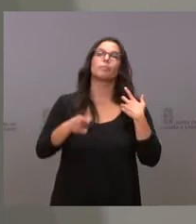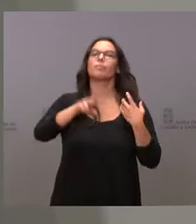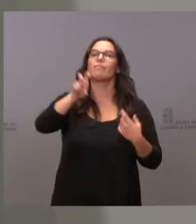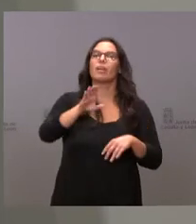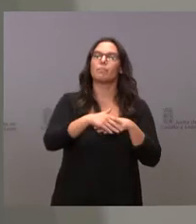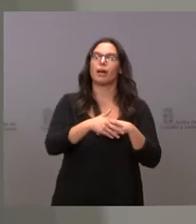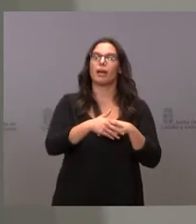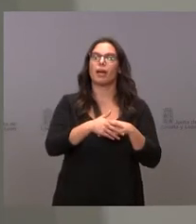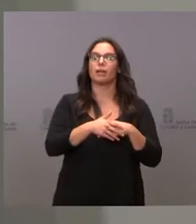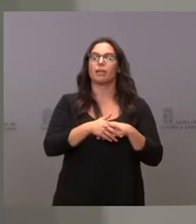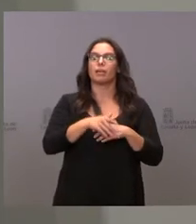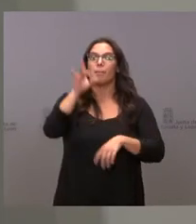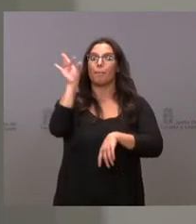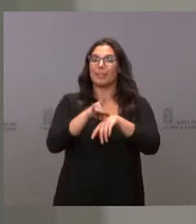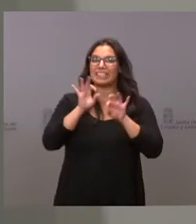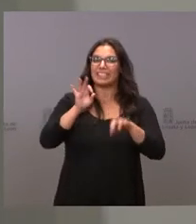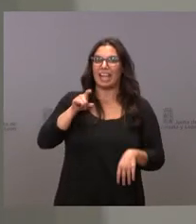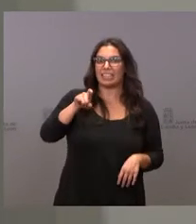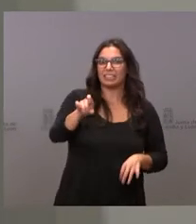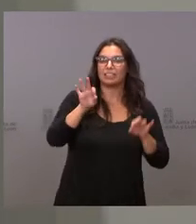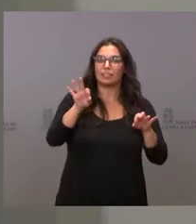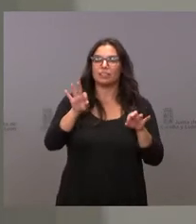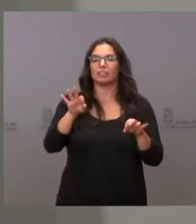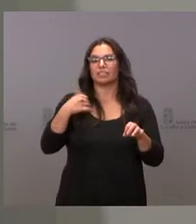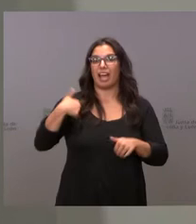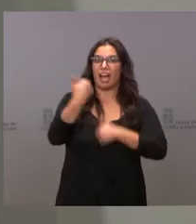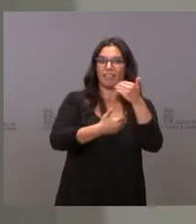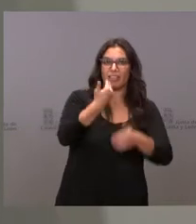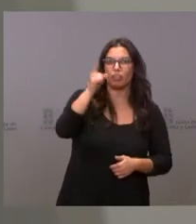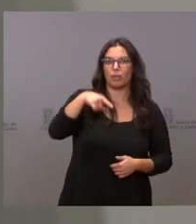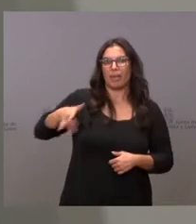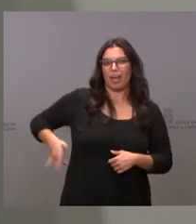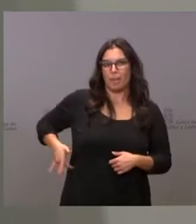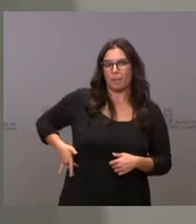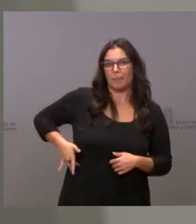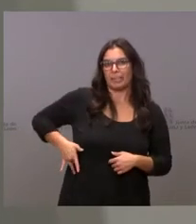de pacientes oncológicos que padezcan cáncer renal primario avanzado, cáncer hepático primario,